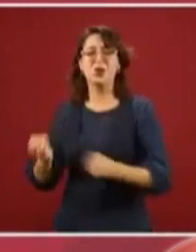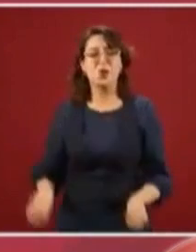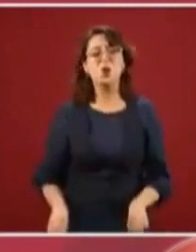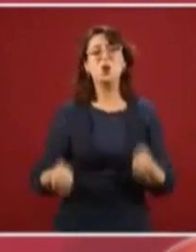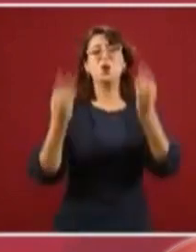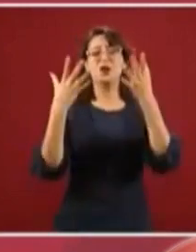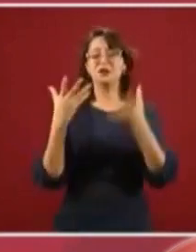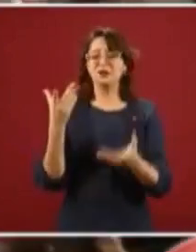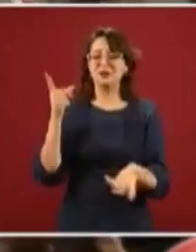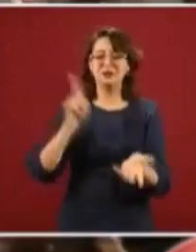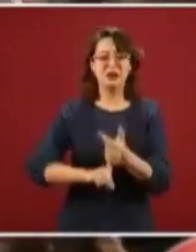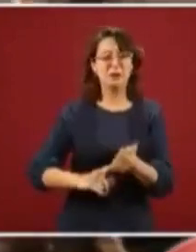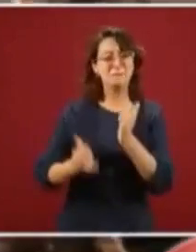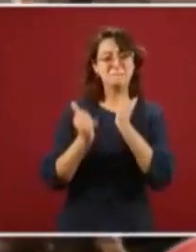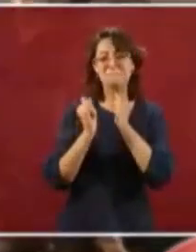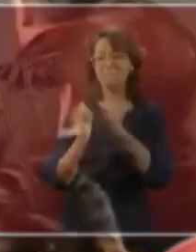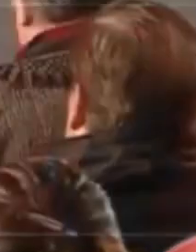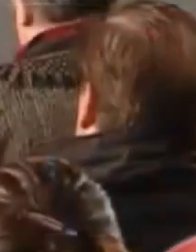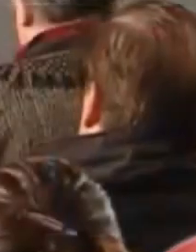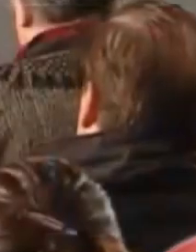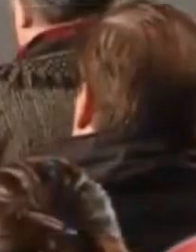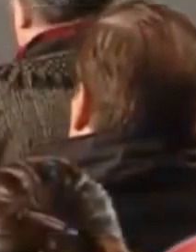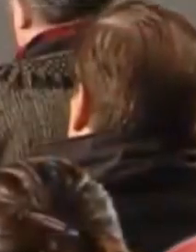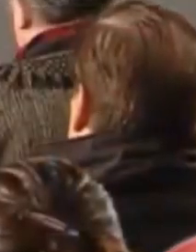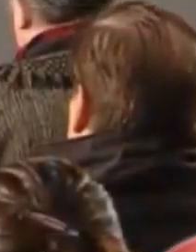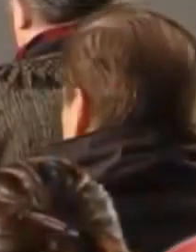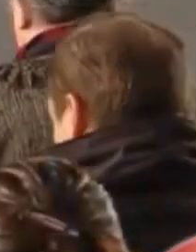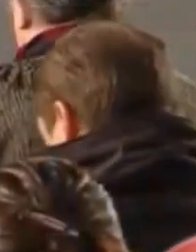las trampas que hicieron para imponer